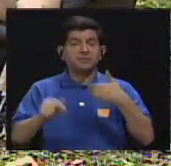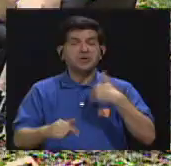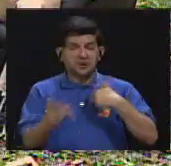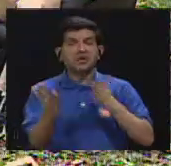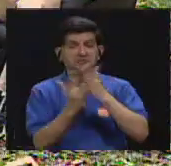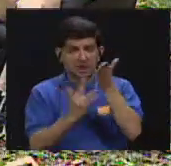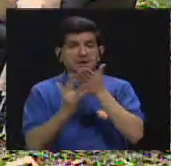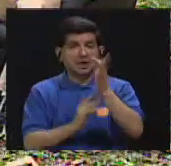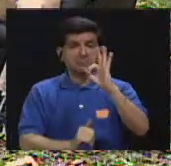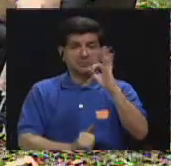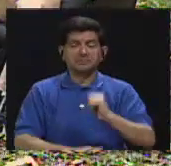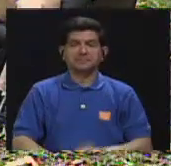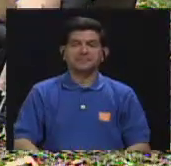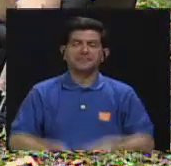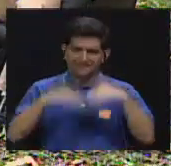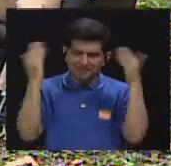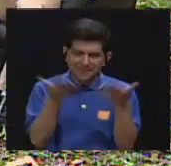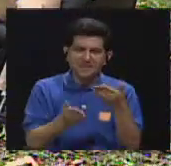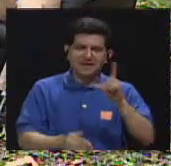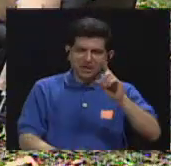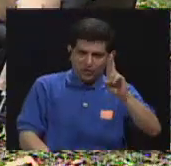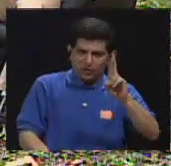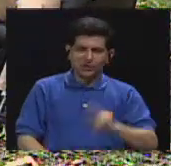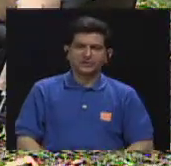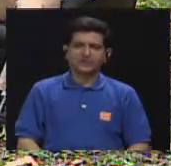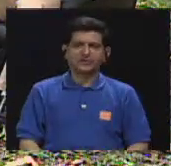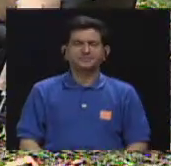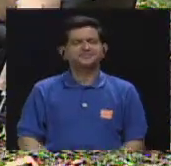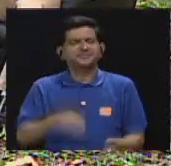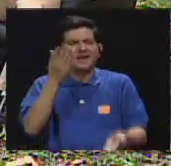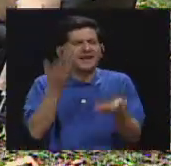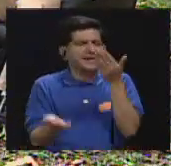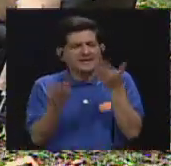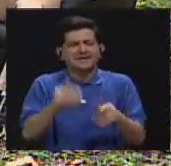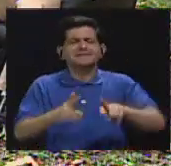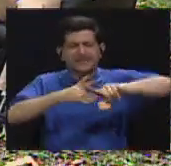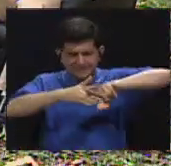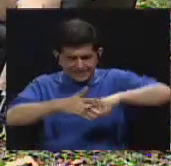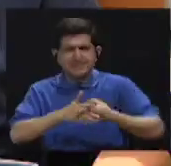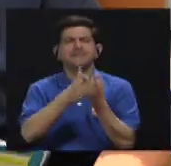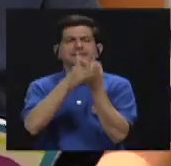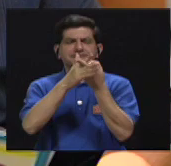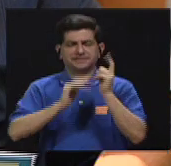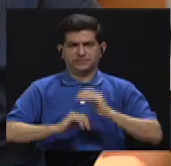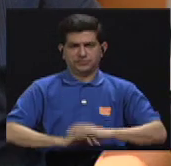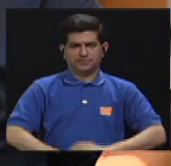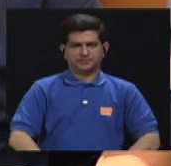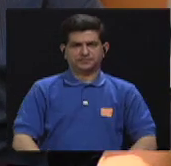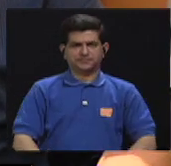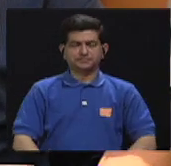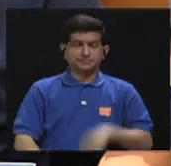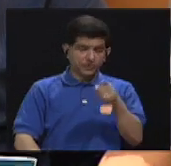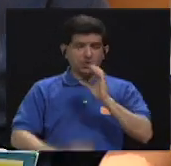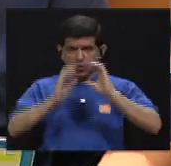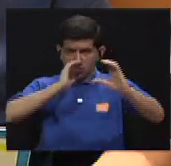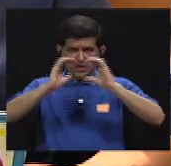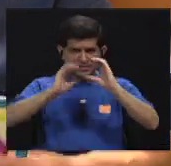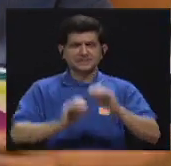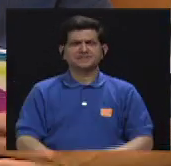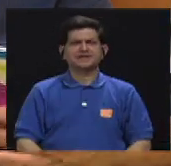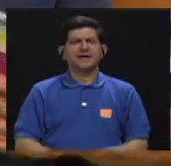nuestro alcance. Bienvenido, doctor. Tal vez para iniciar con la conversación, tal